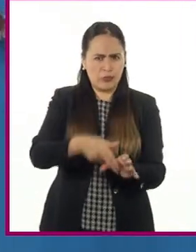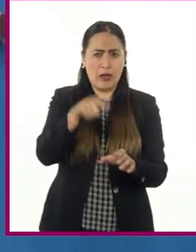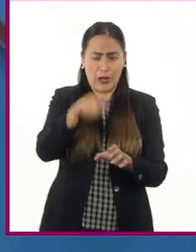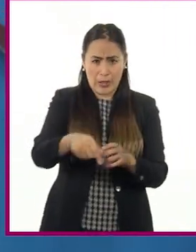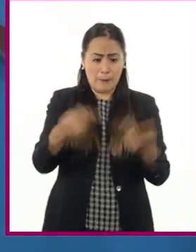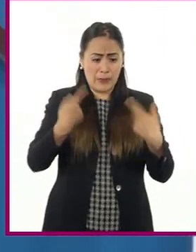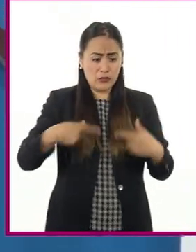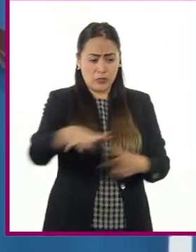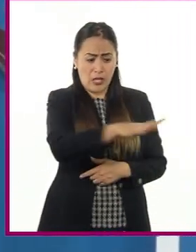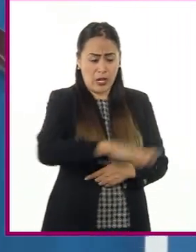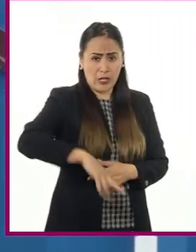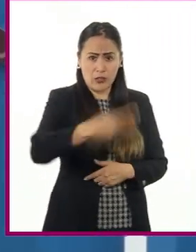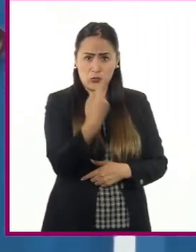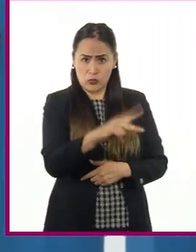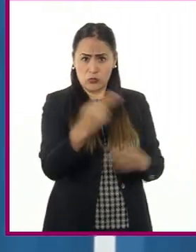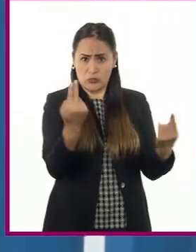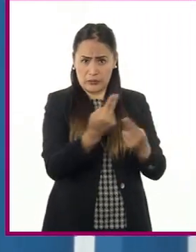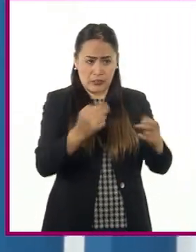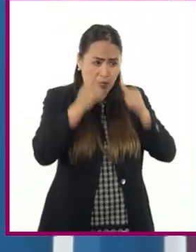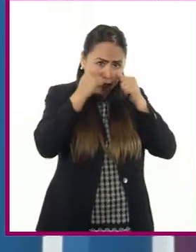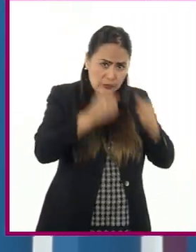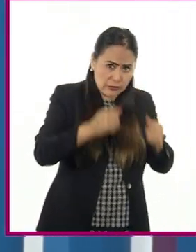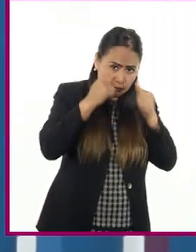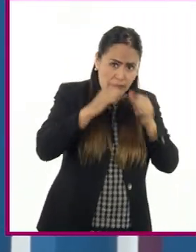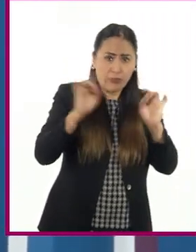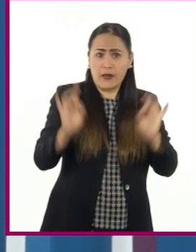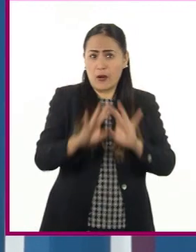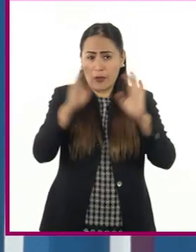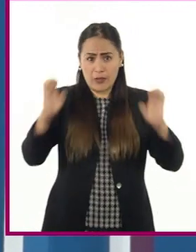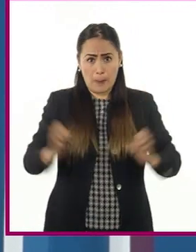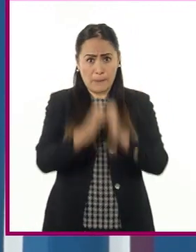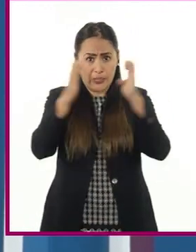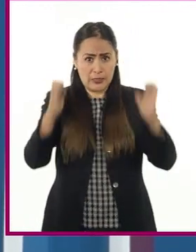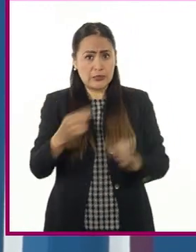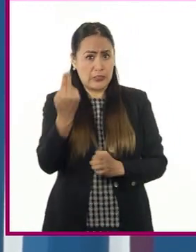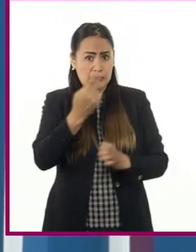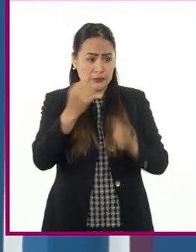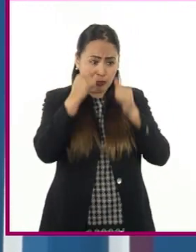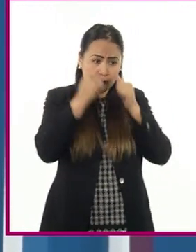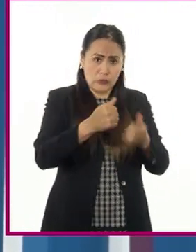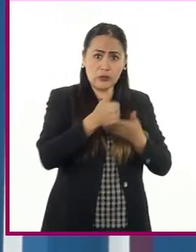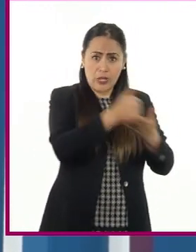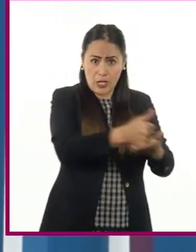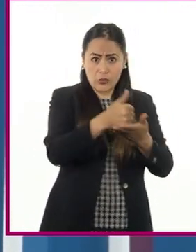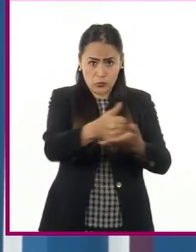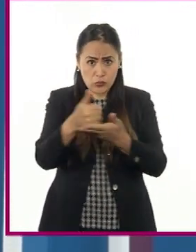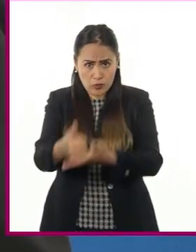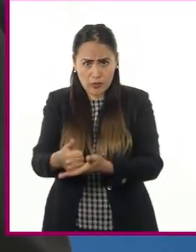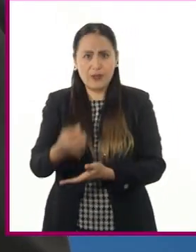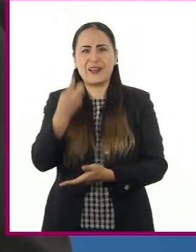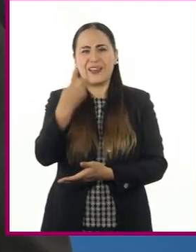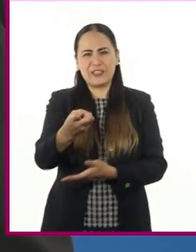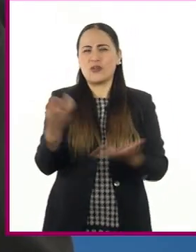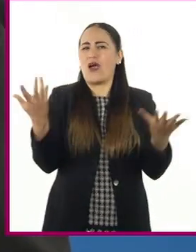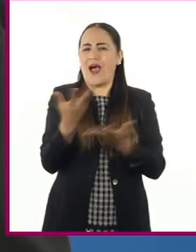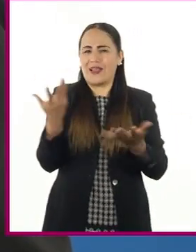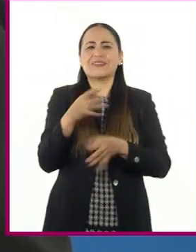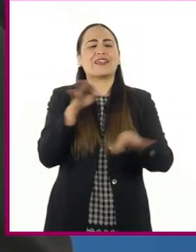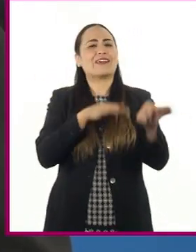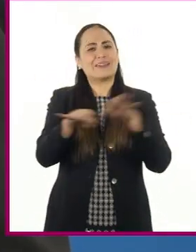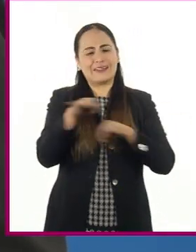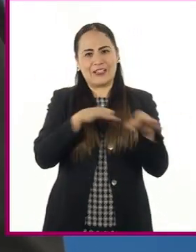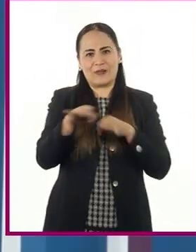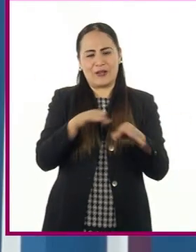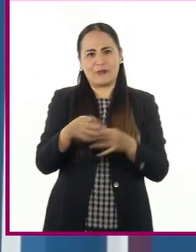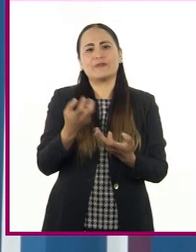de la población y auxiliarla en casos de emergencia. Por ello, cuando actúan en el ejercicio de su función, solo